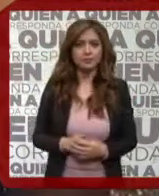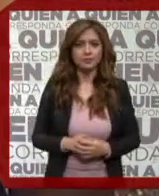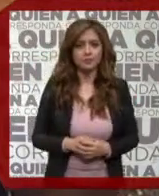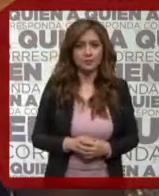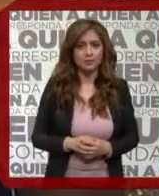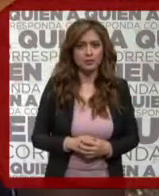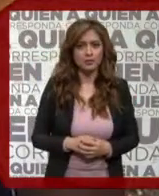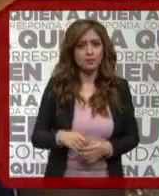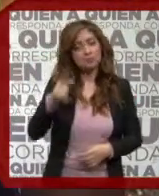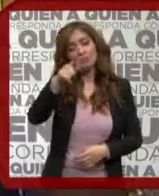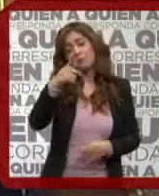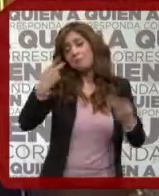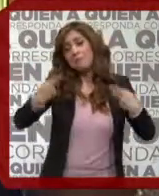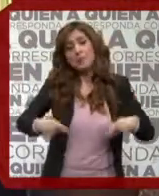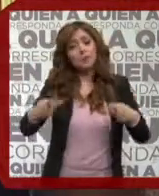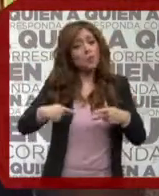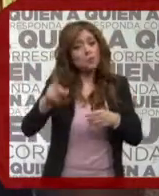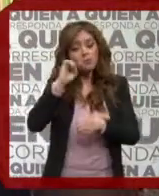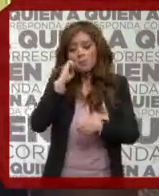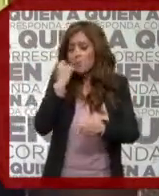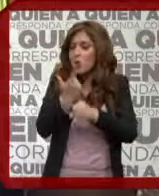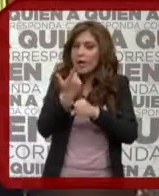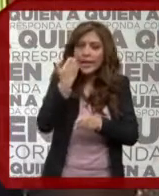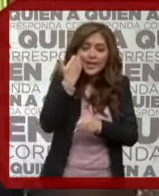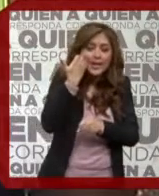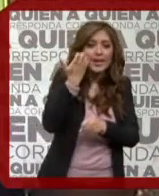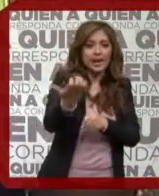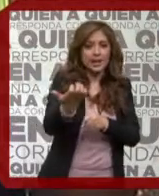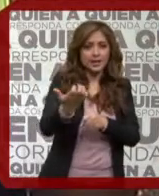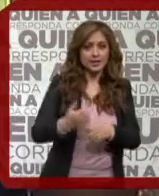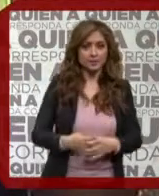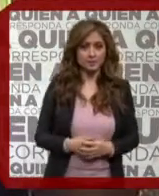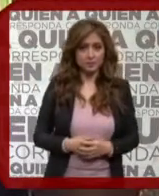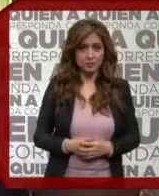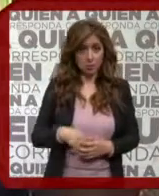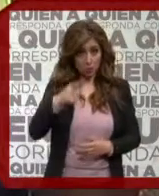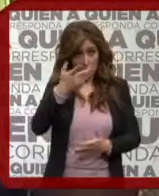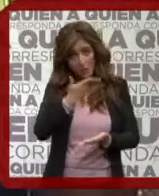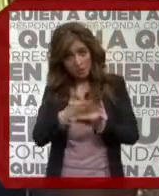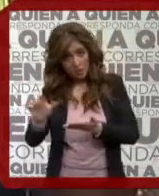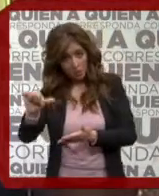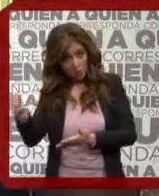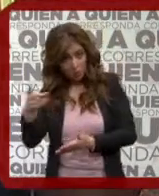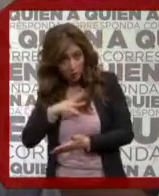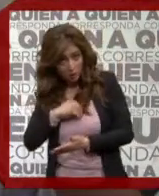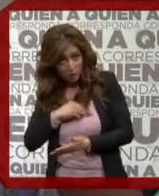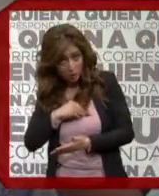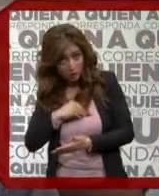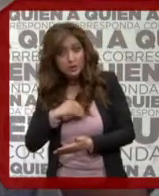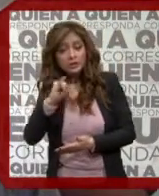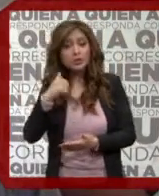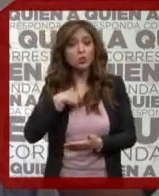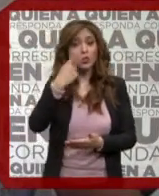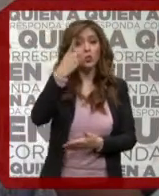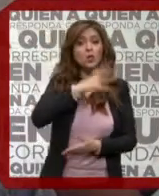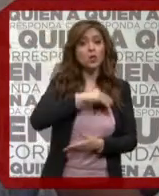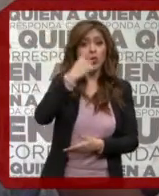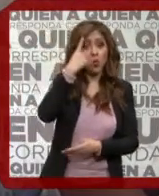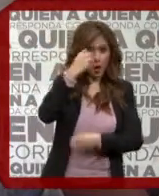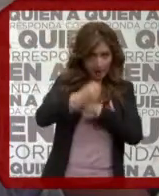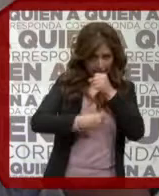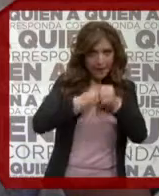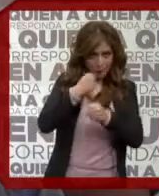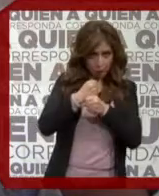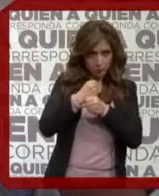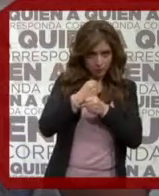su voluntad, ¿verdad? Sí. ¿Tú cuánto tienes otro niñito aparte? Yo ahorita tengo uno de un año. El problema es